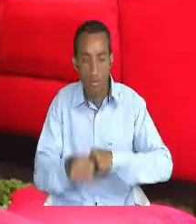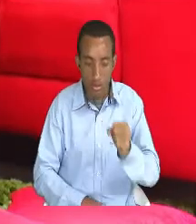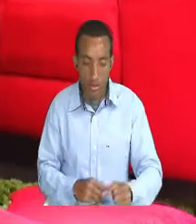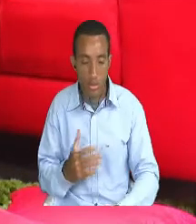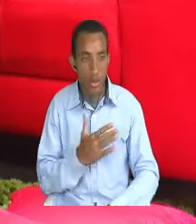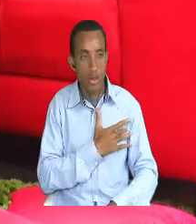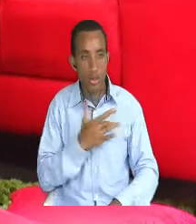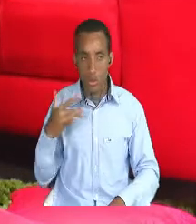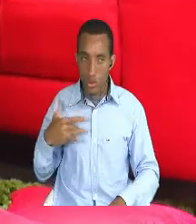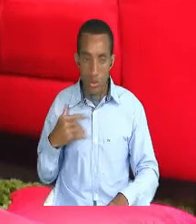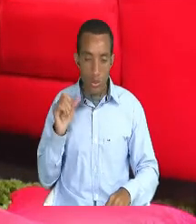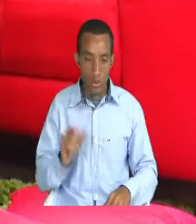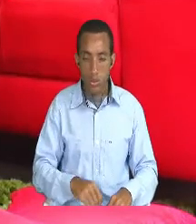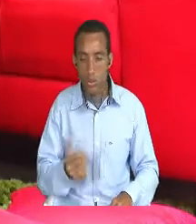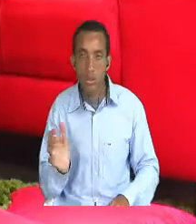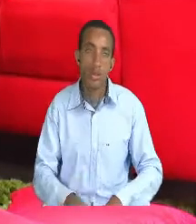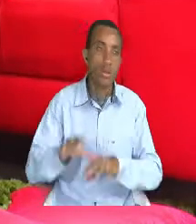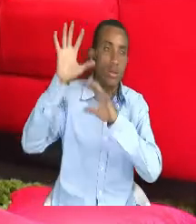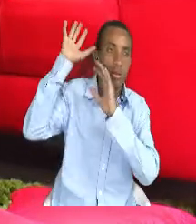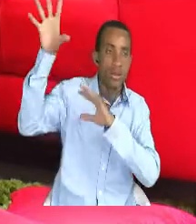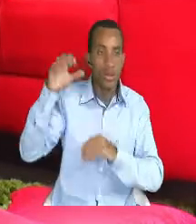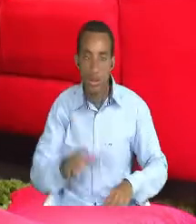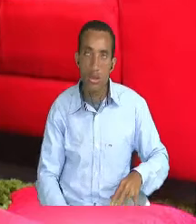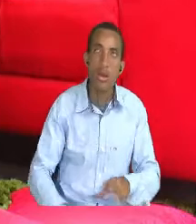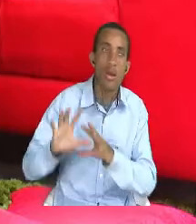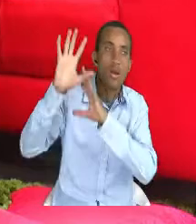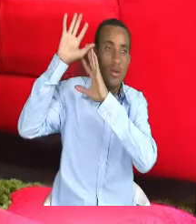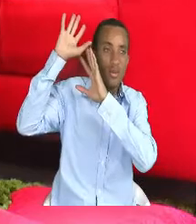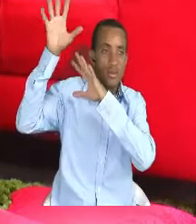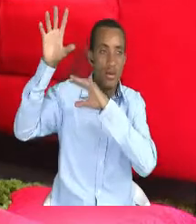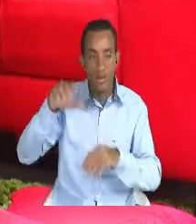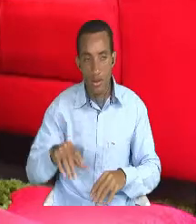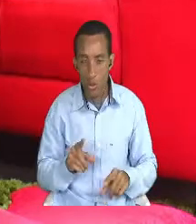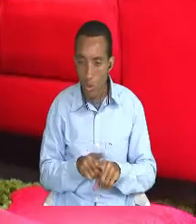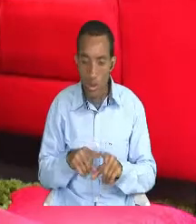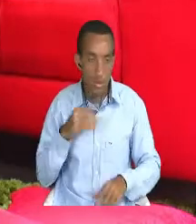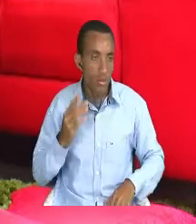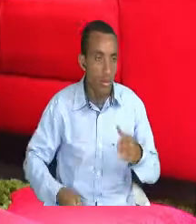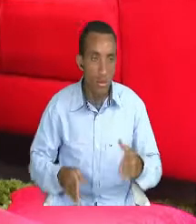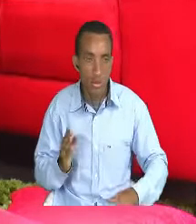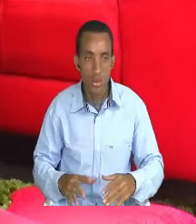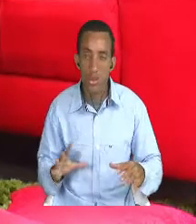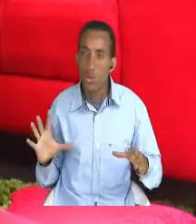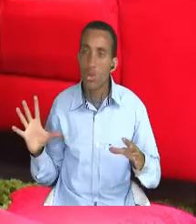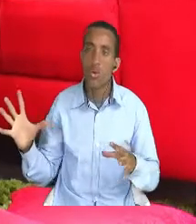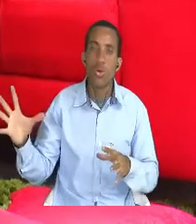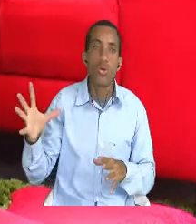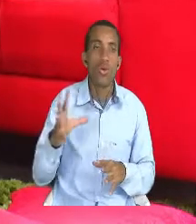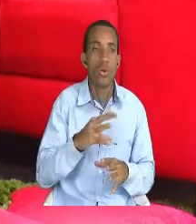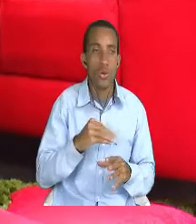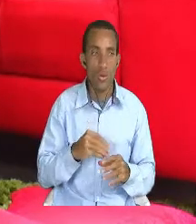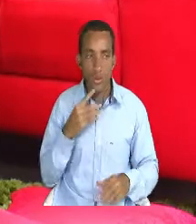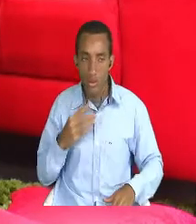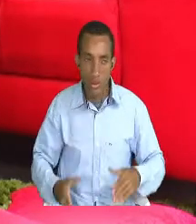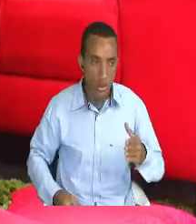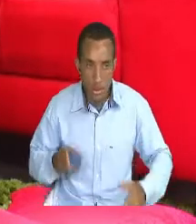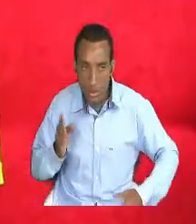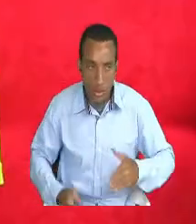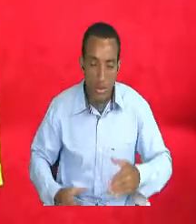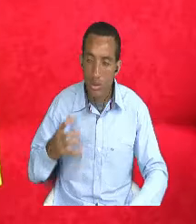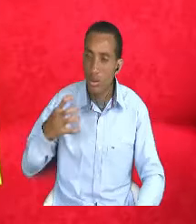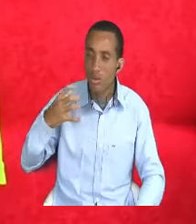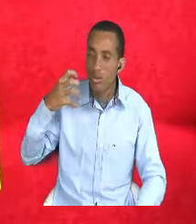en el baloncesto la parte de elasticidad y salto. Y el atletismo es la unión de todo eso. El atletismo es el deporte más antiguo